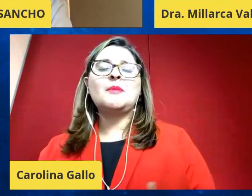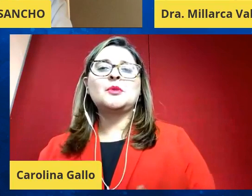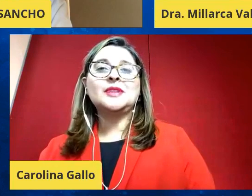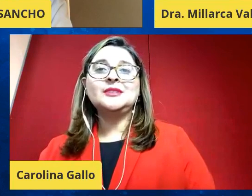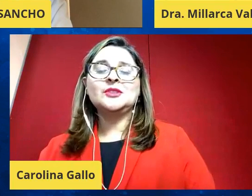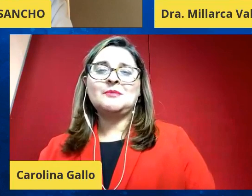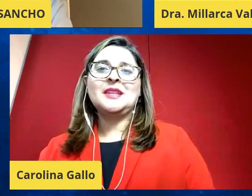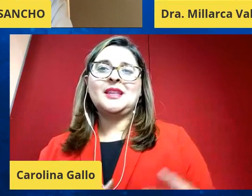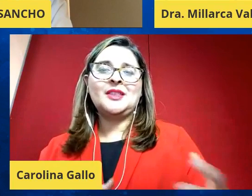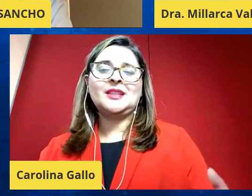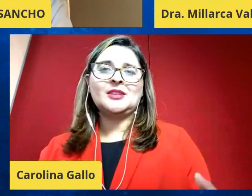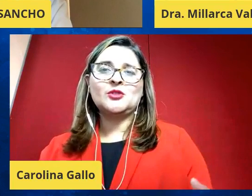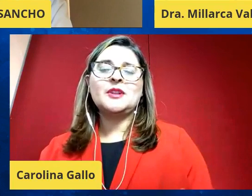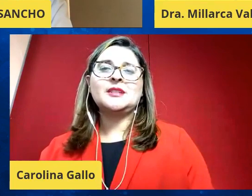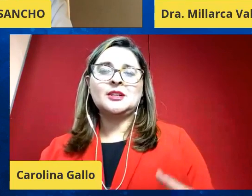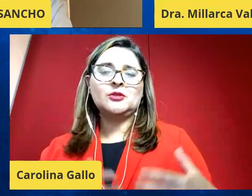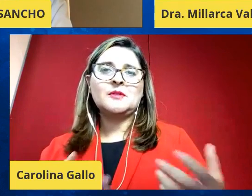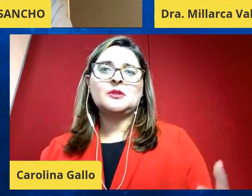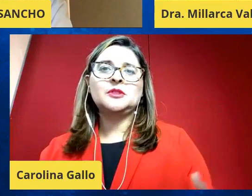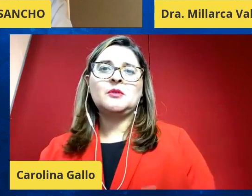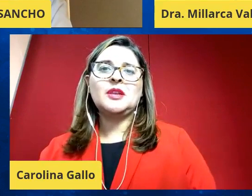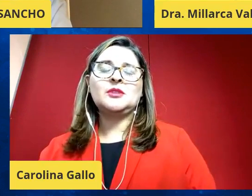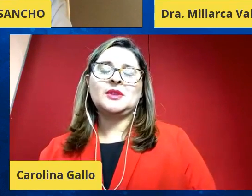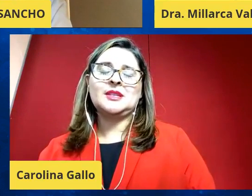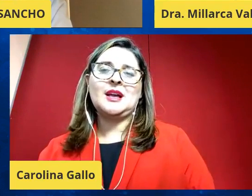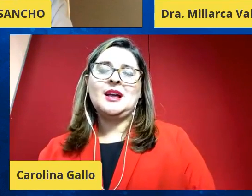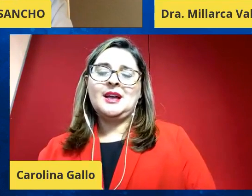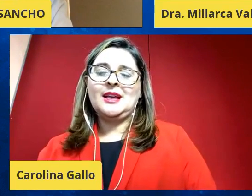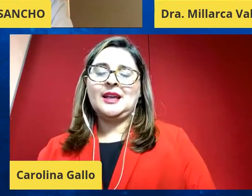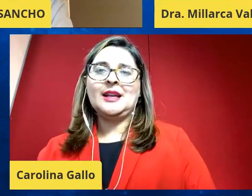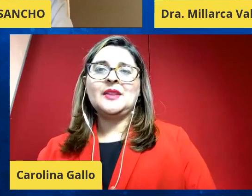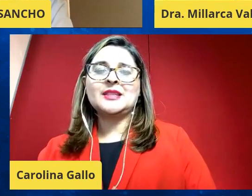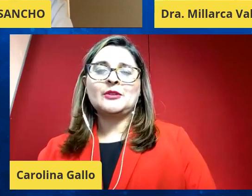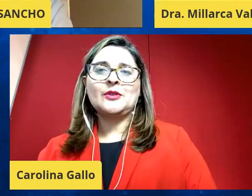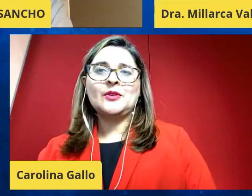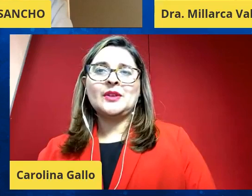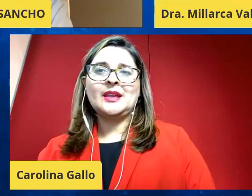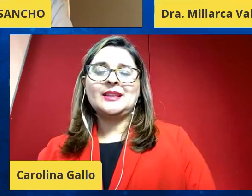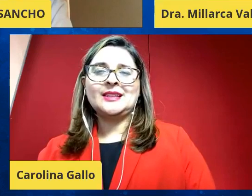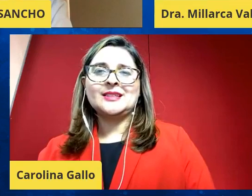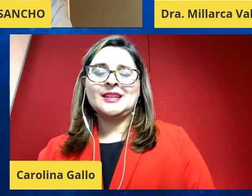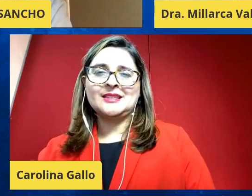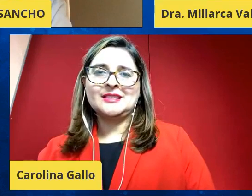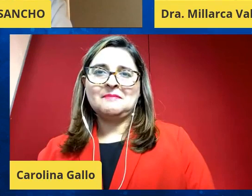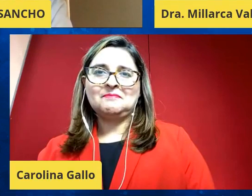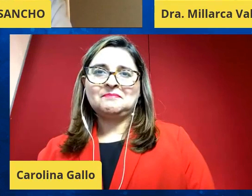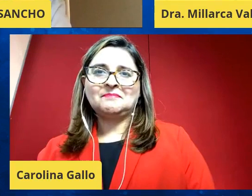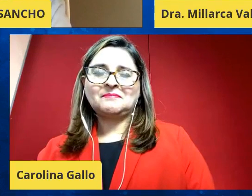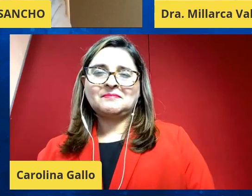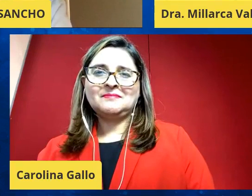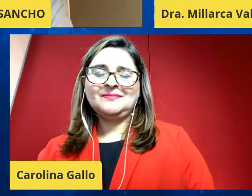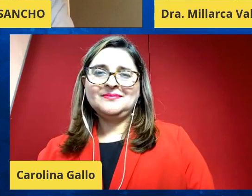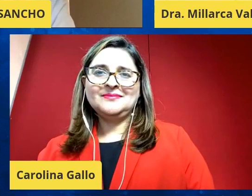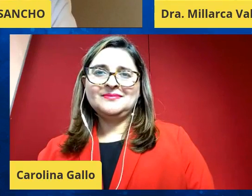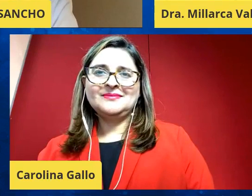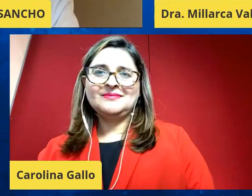de cómo se va aportando también desde esta zona, ¿cierto? Y se va contribuyendo hacia el desarrollo de esta ciencia.